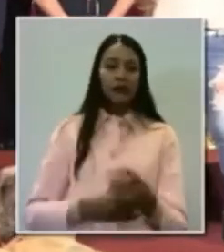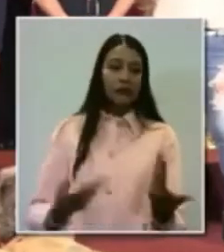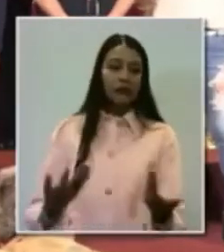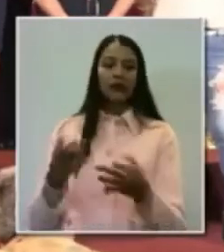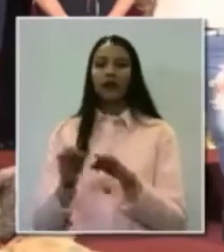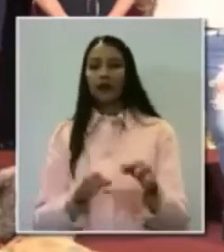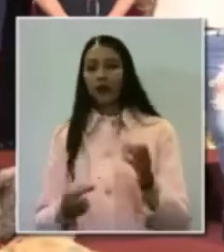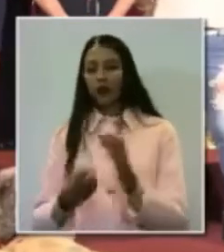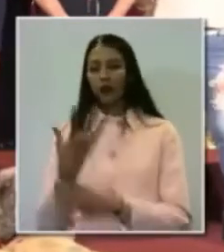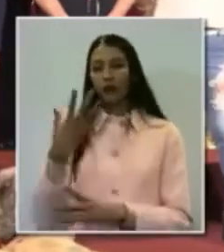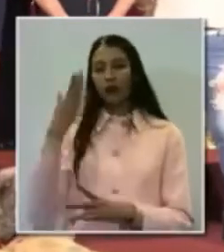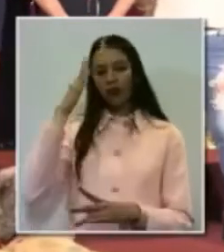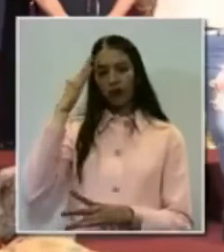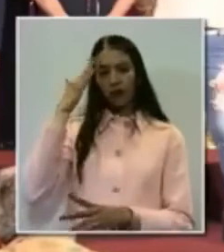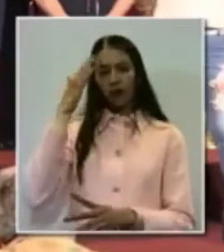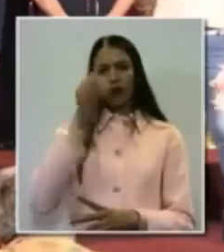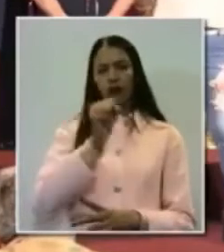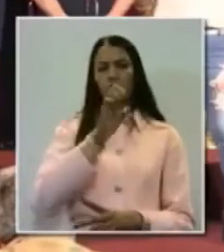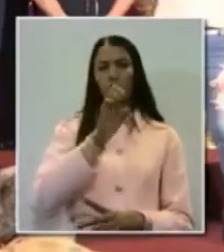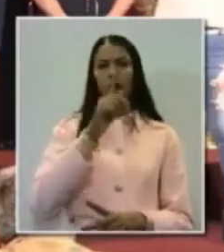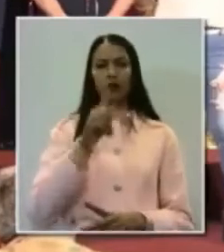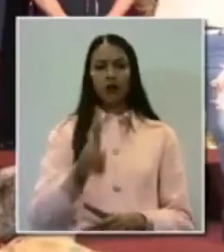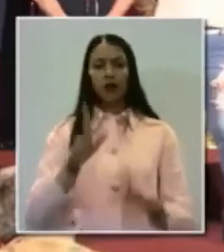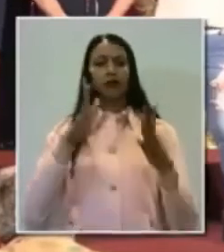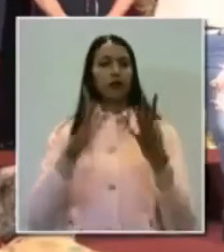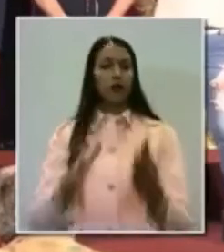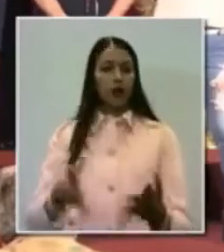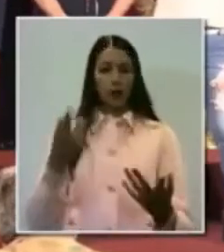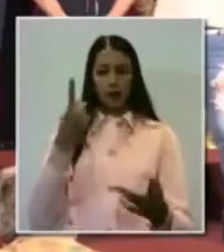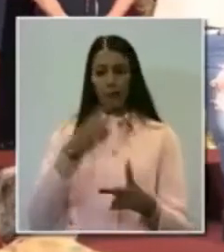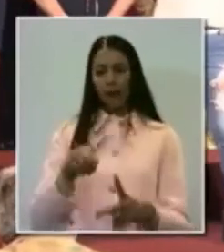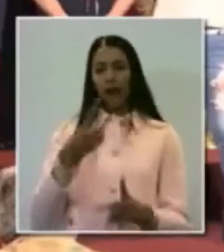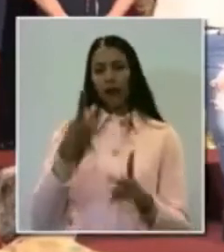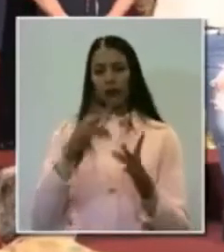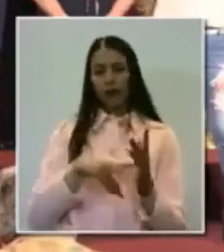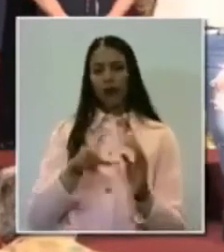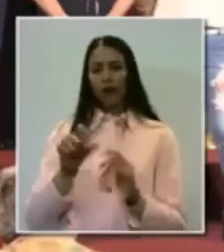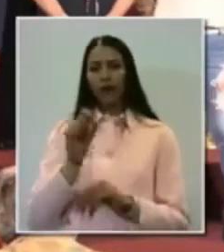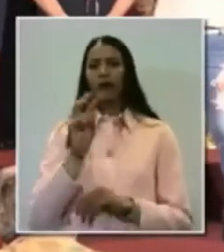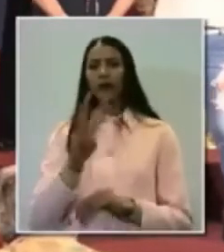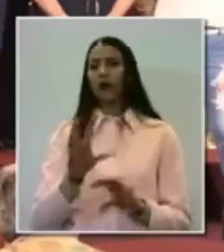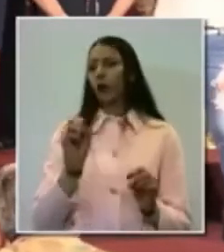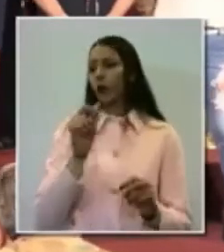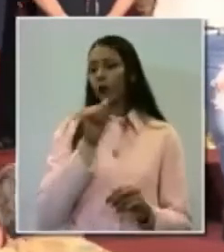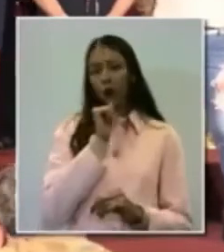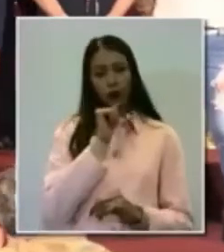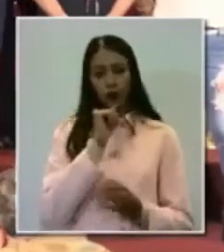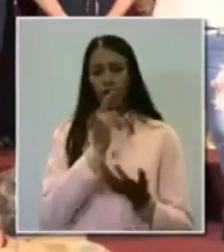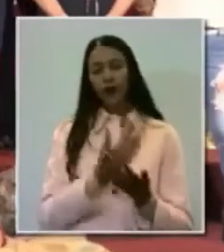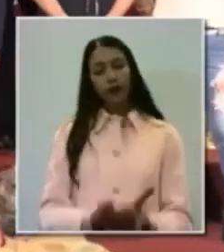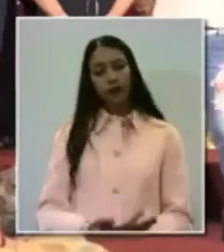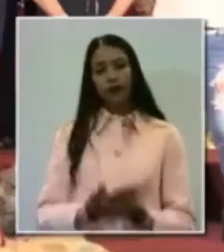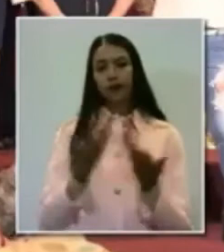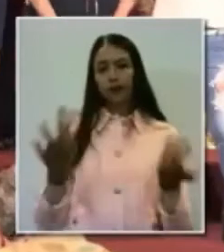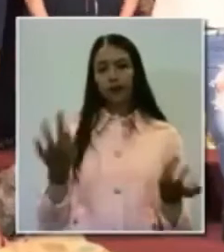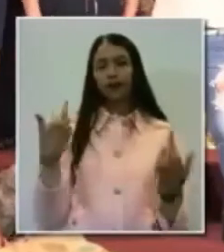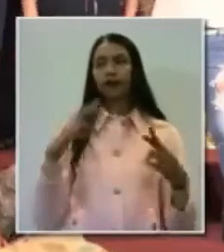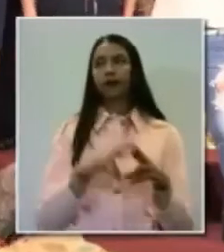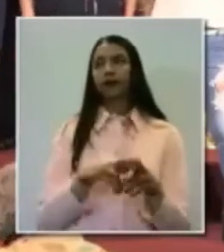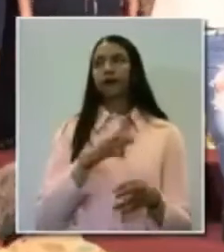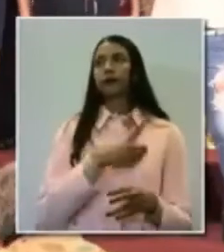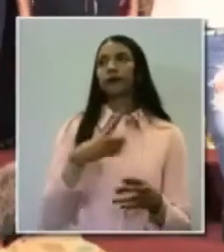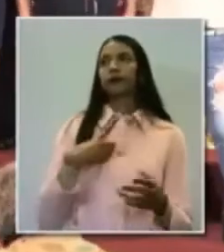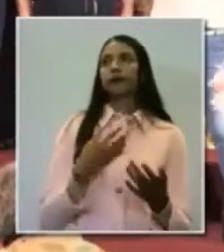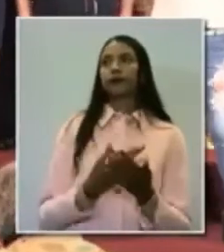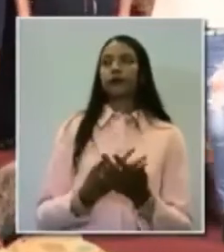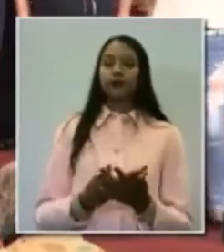llegada de la nueva titular de la SEP. ¿Es un hecho ya para el 2023 o todavía tenemos que esperar, o bueno, los maestros tendrán